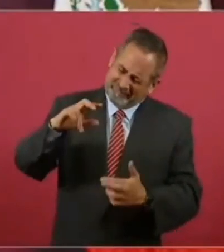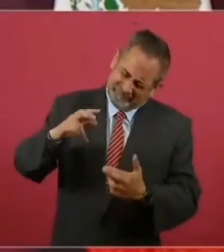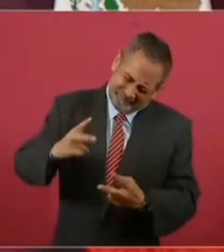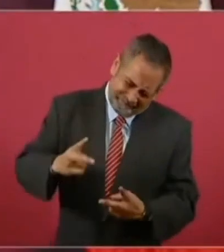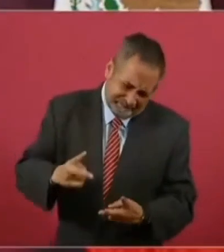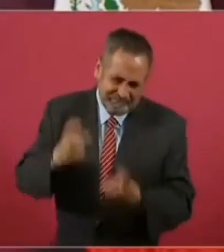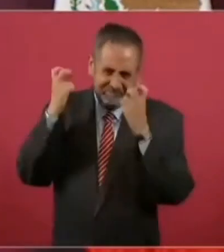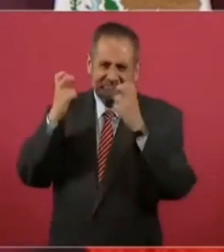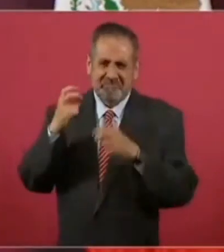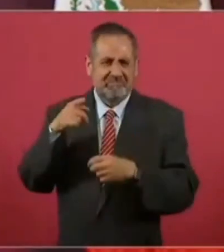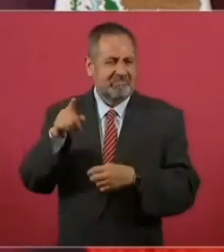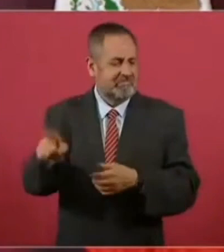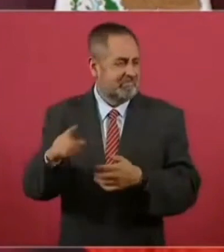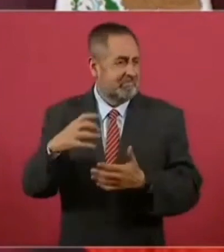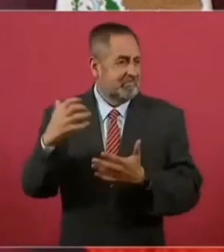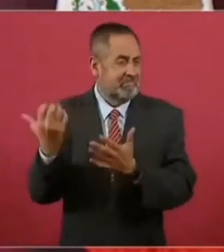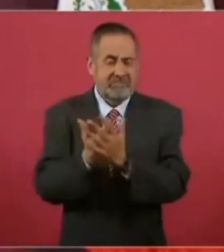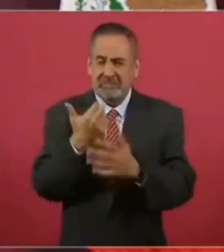Fue de campeonato.